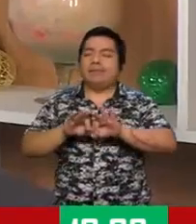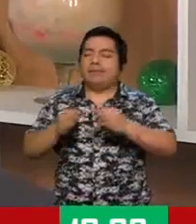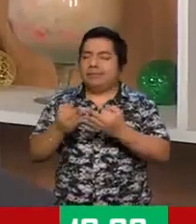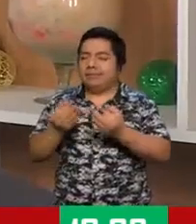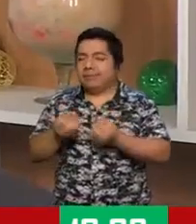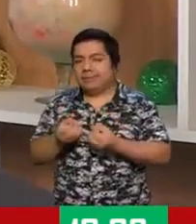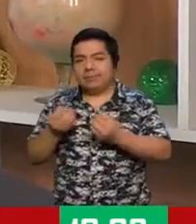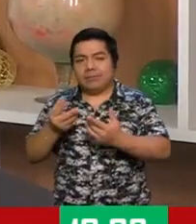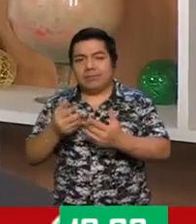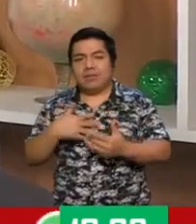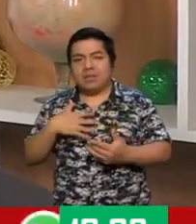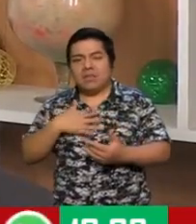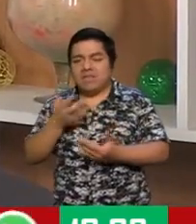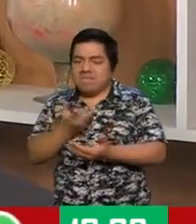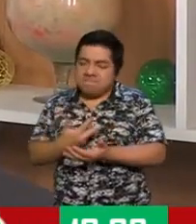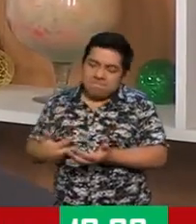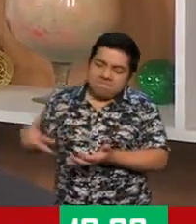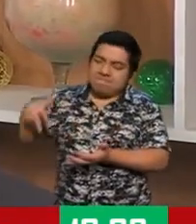de levantar la voz y